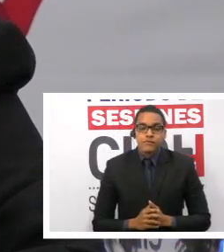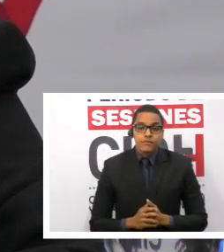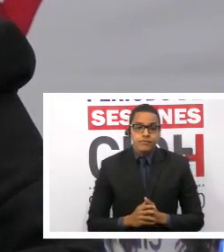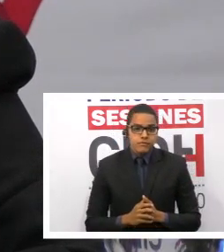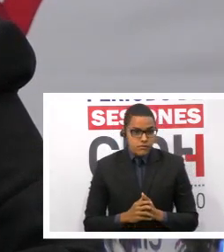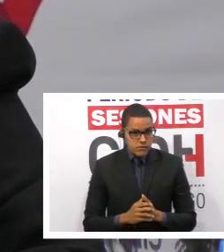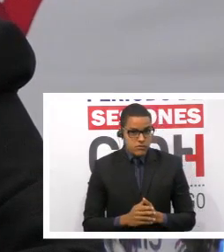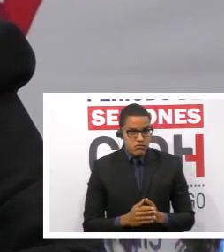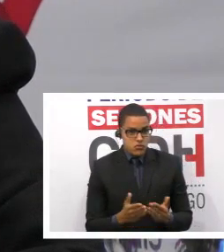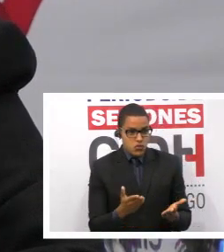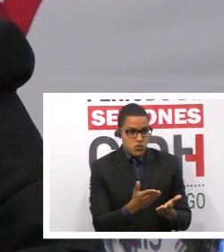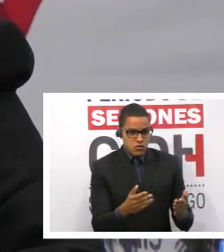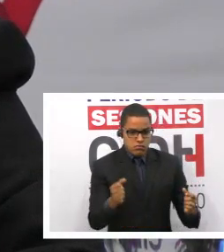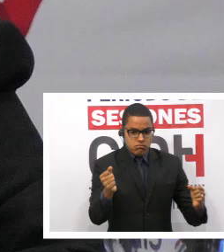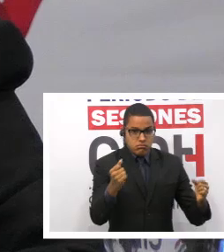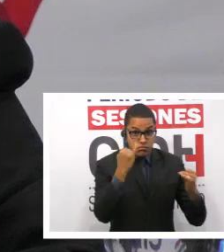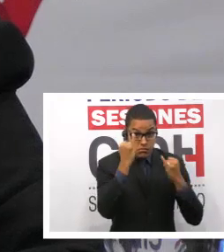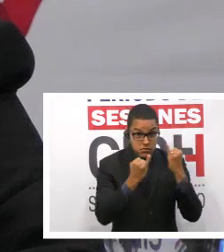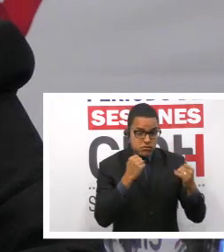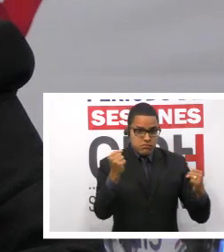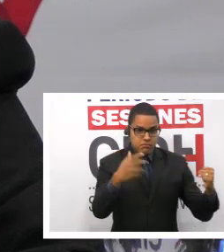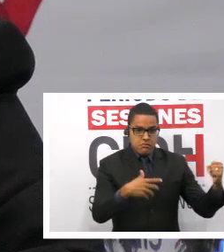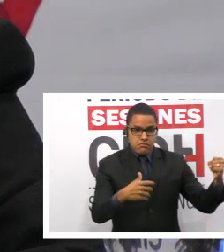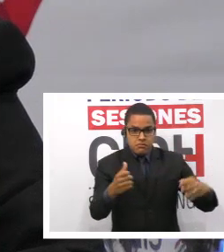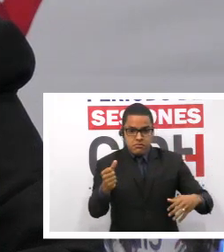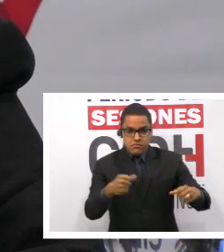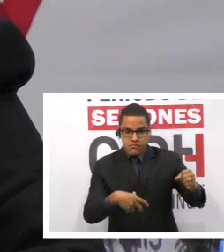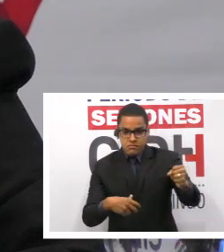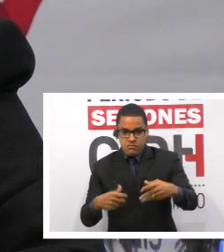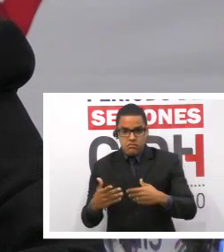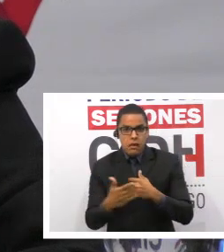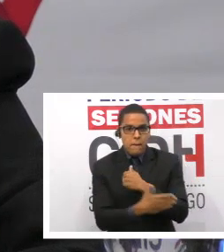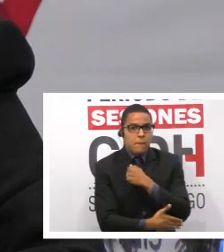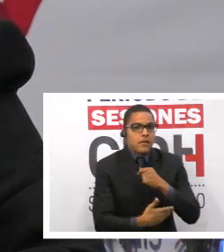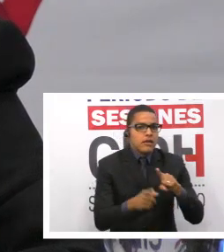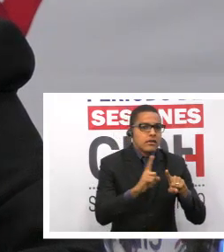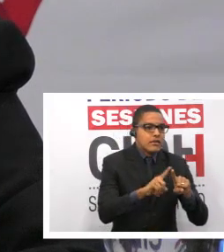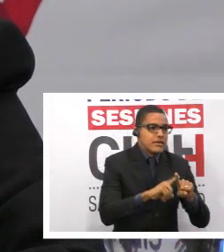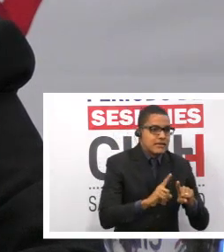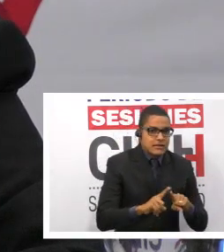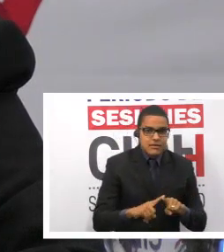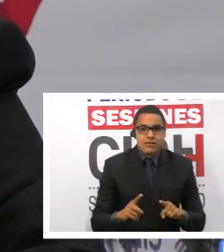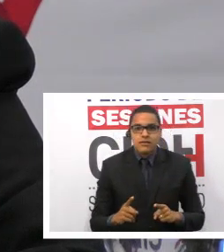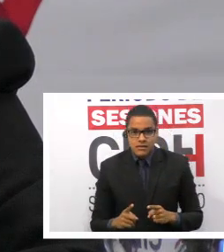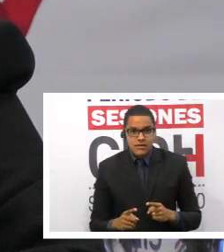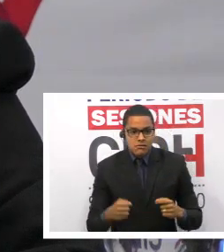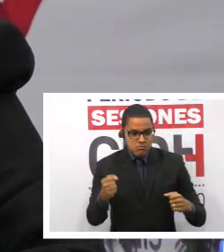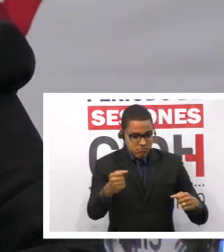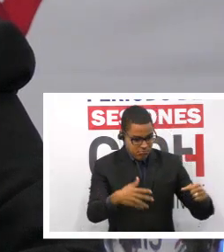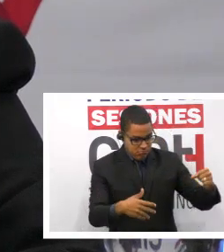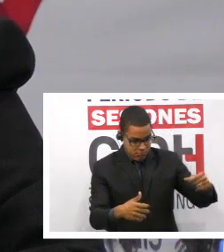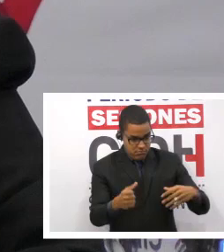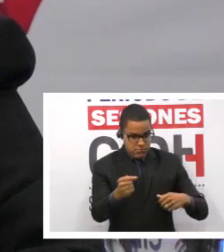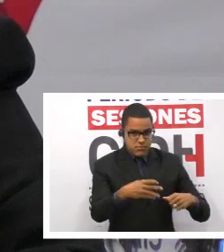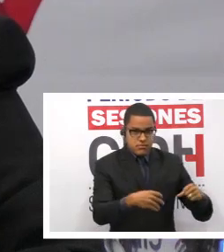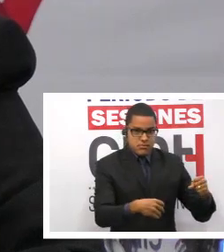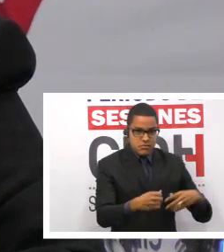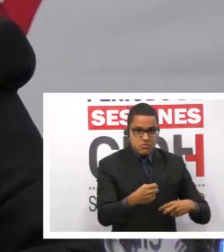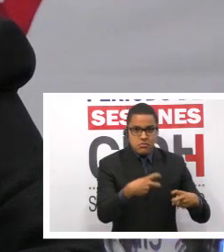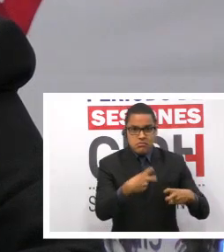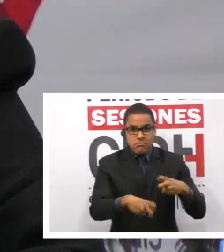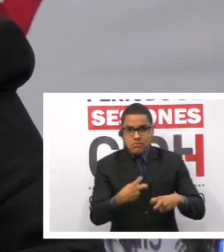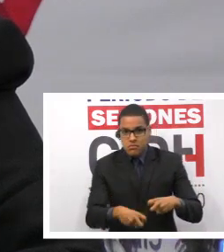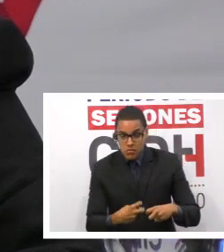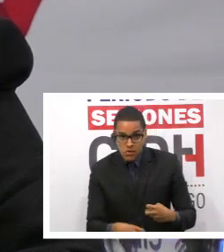en los países en los cuales ustedes son nacionales brasil perú colombia argentina pero